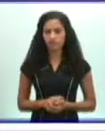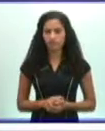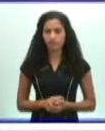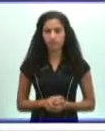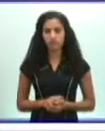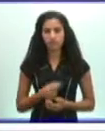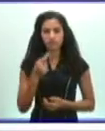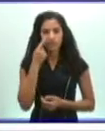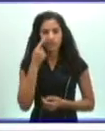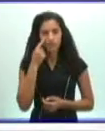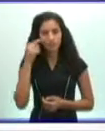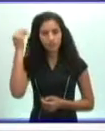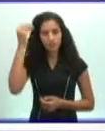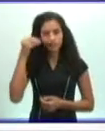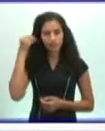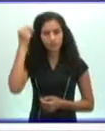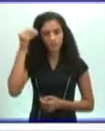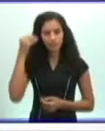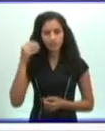Vamos a analizarla.